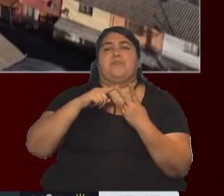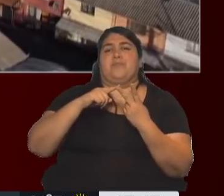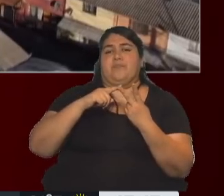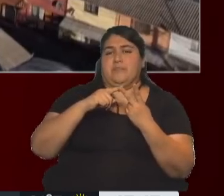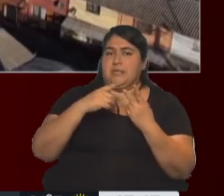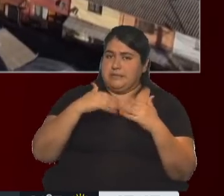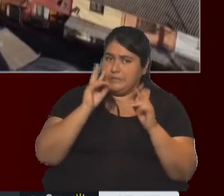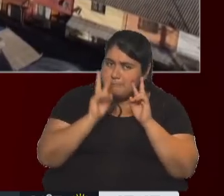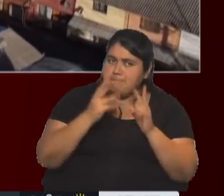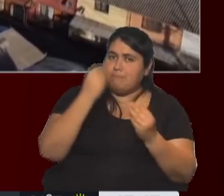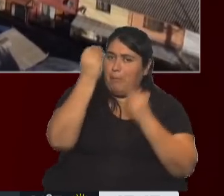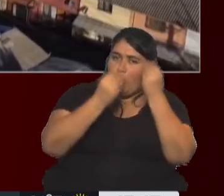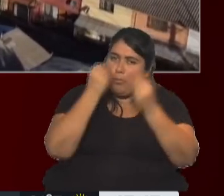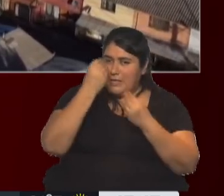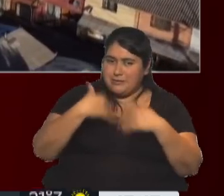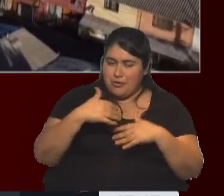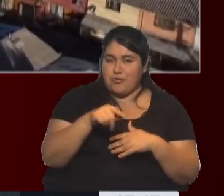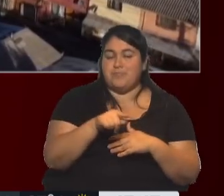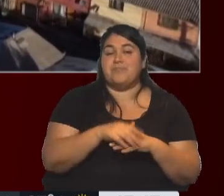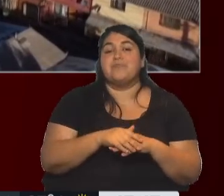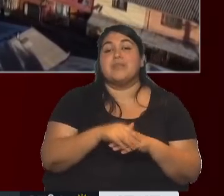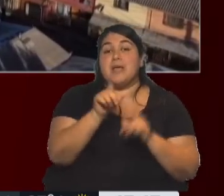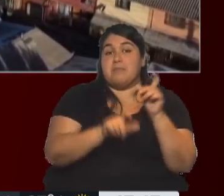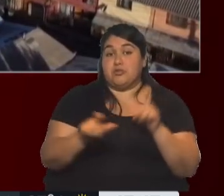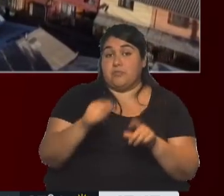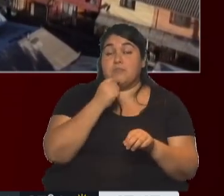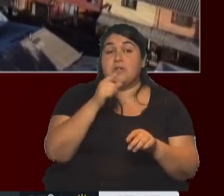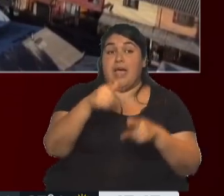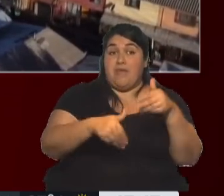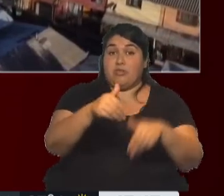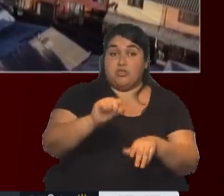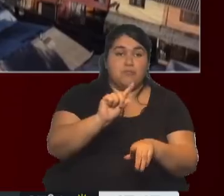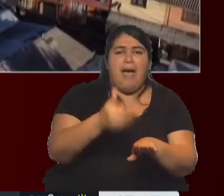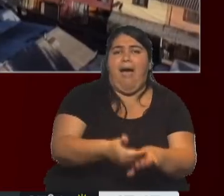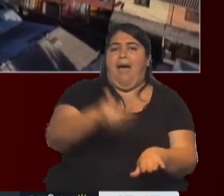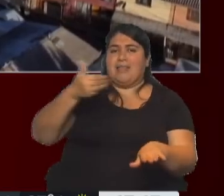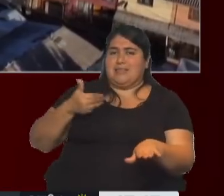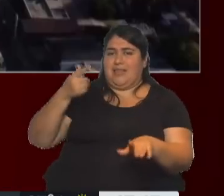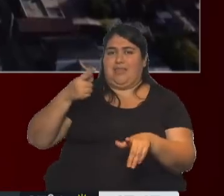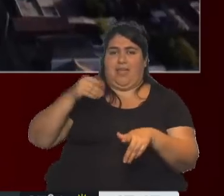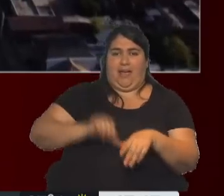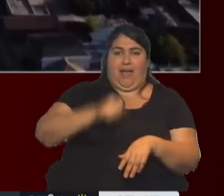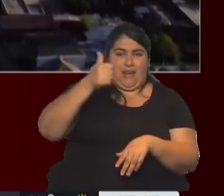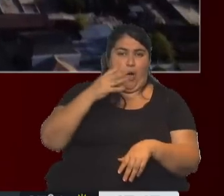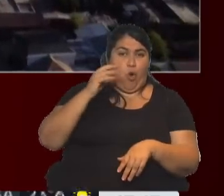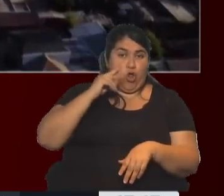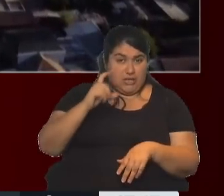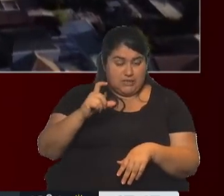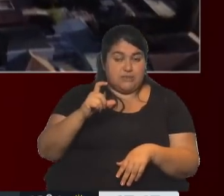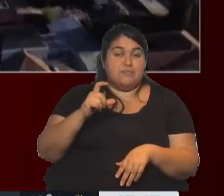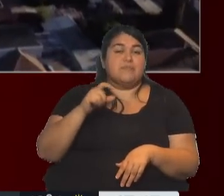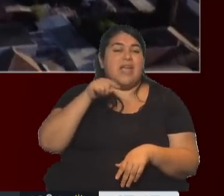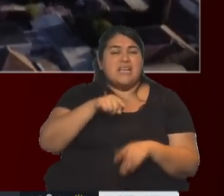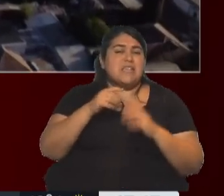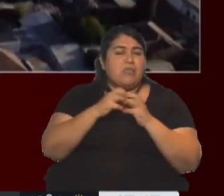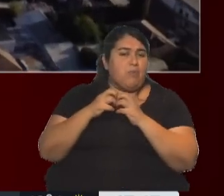las preocupaciones, entre otras preocupaciones de los chilenos, antes de la elección de Boric, digamos, ¿no? O sea, sí. de alguna manera se metió ese debate